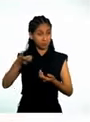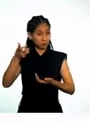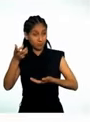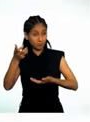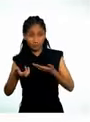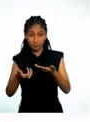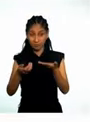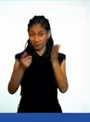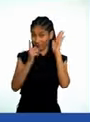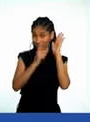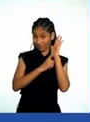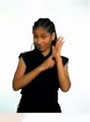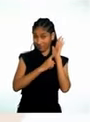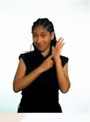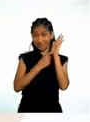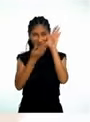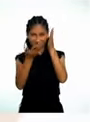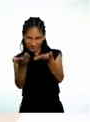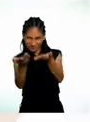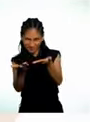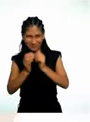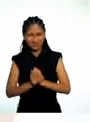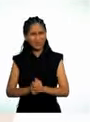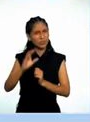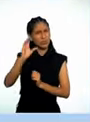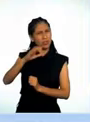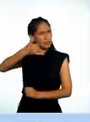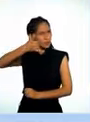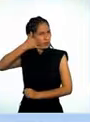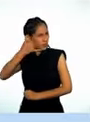y arnau